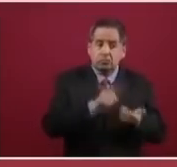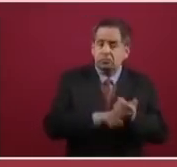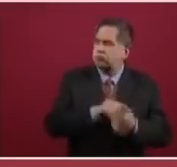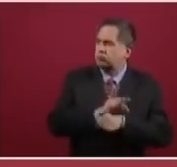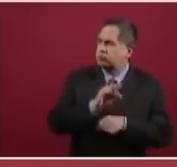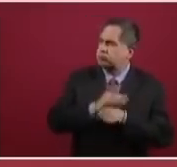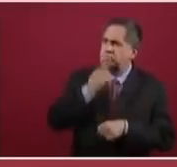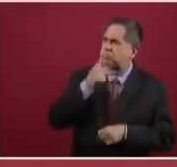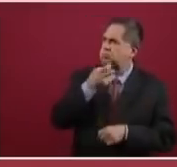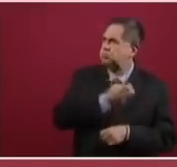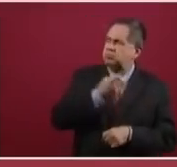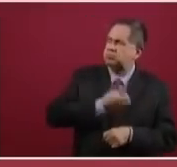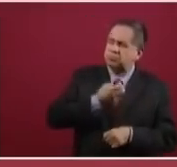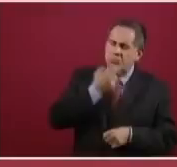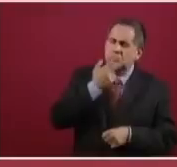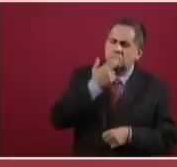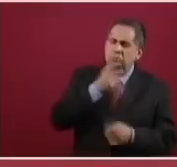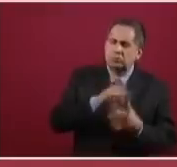unos